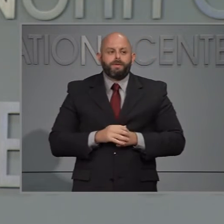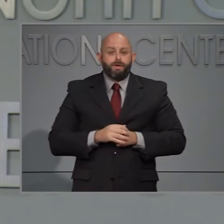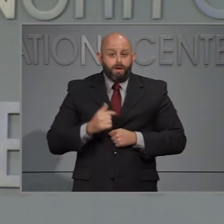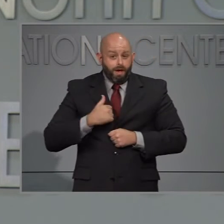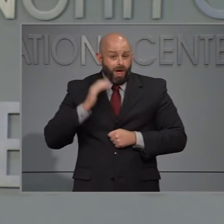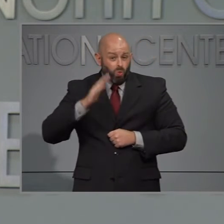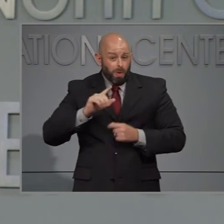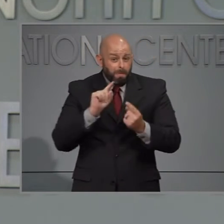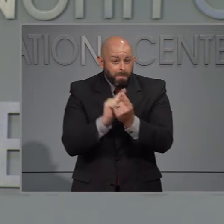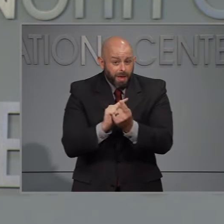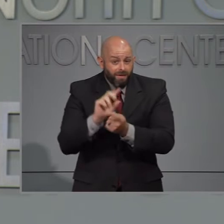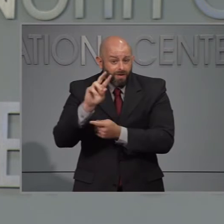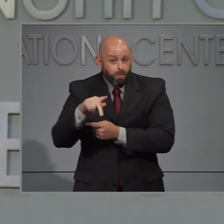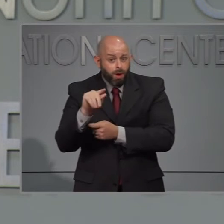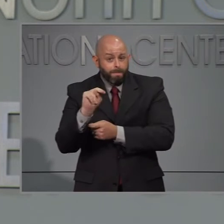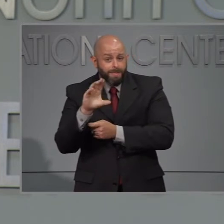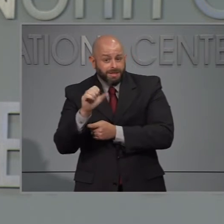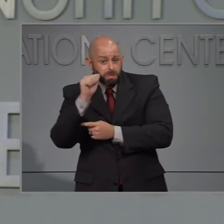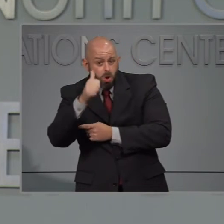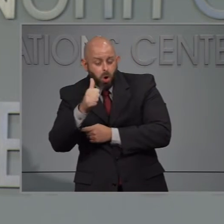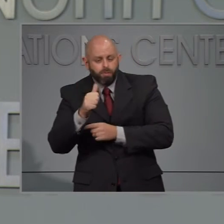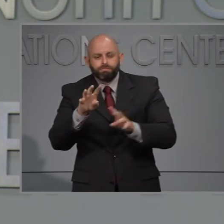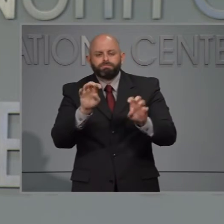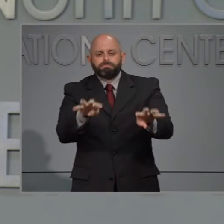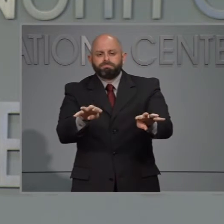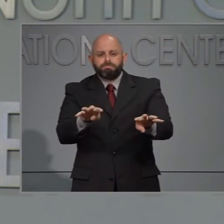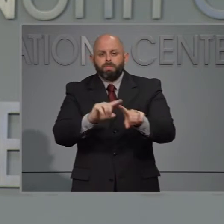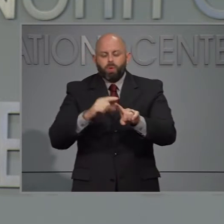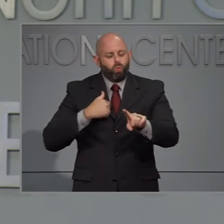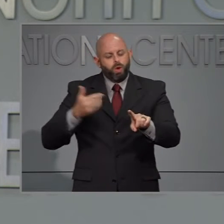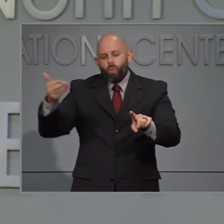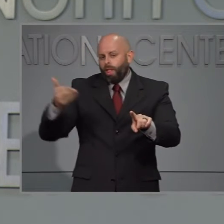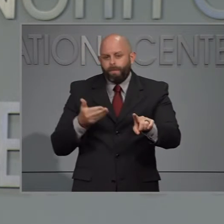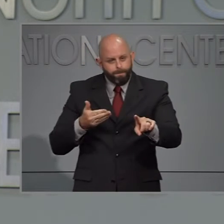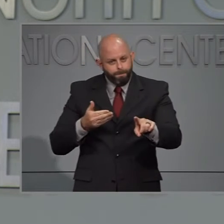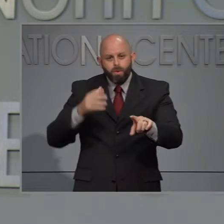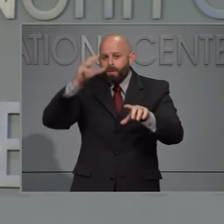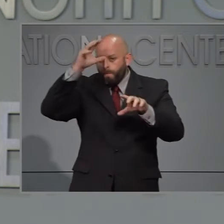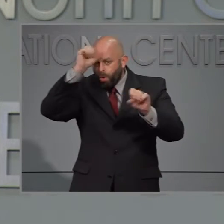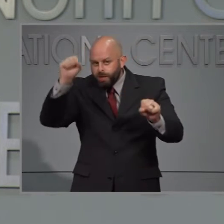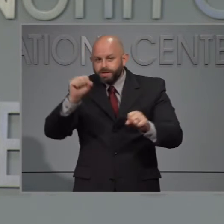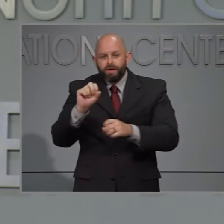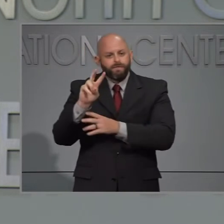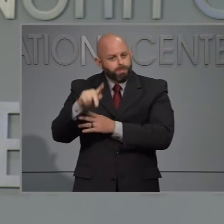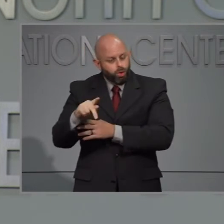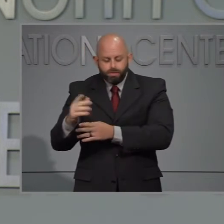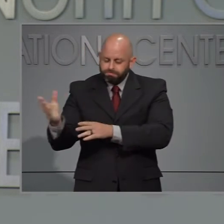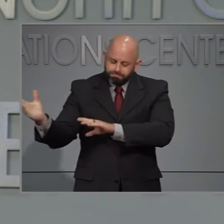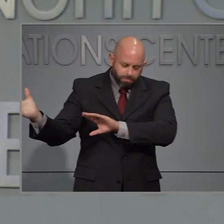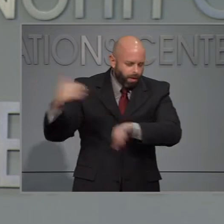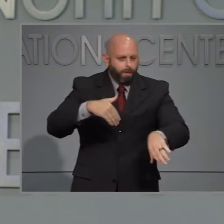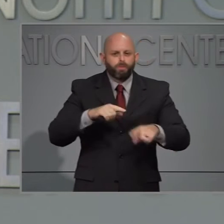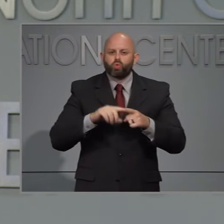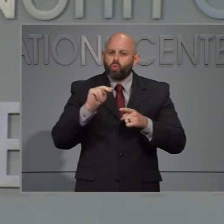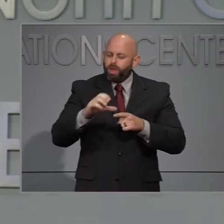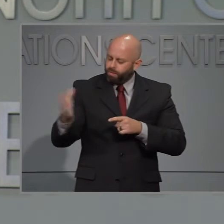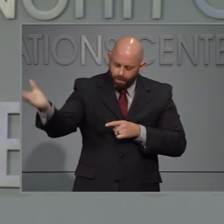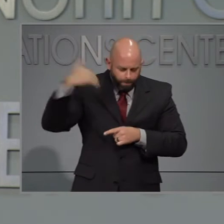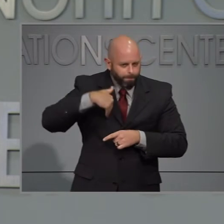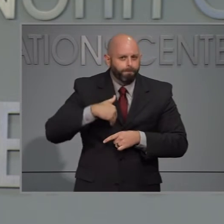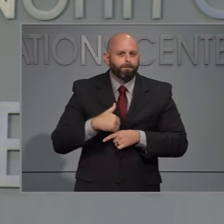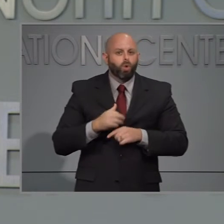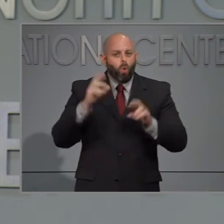vicepresidente Pence, pero siempre les damos la bienvenida y que vengan al estado y espero que ellos nos puedan dar más